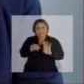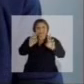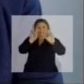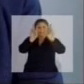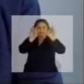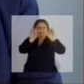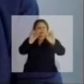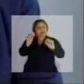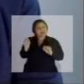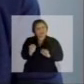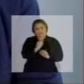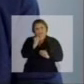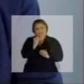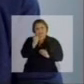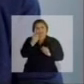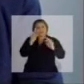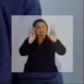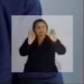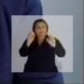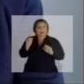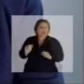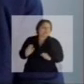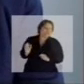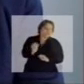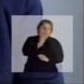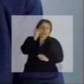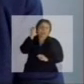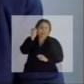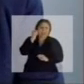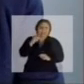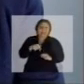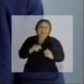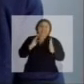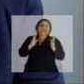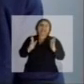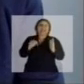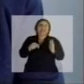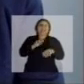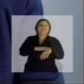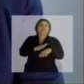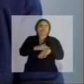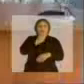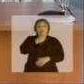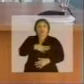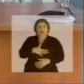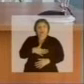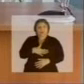Este tema Como un Tema Central De nuestra Etapa Histórica